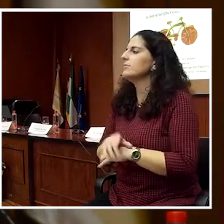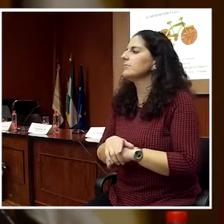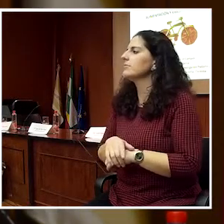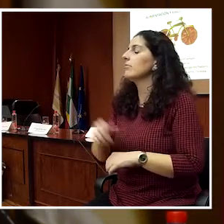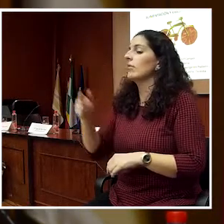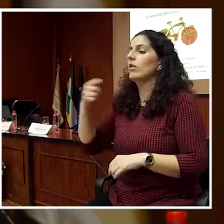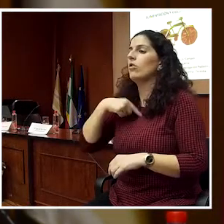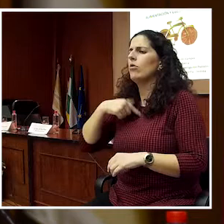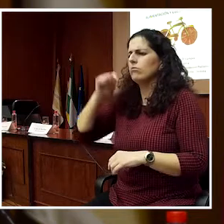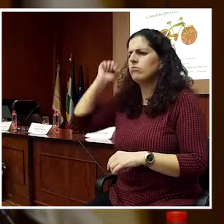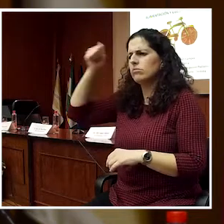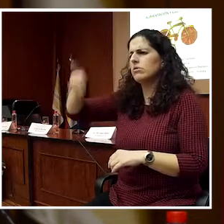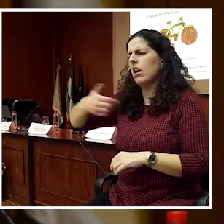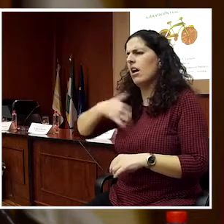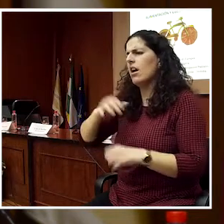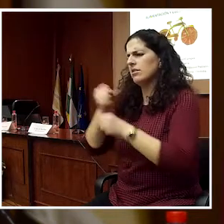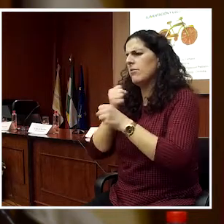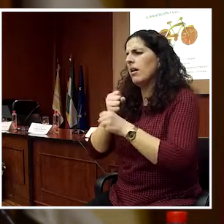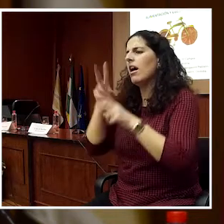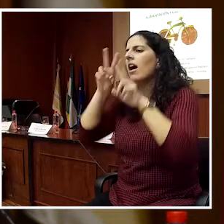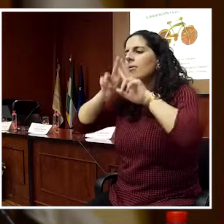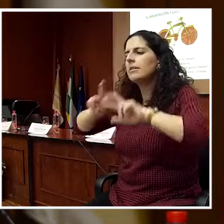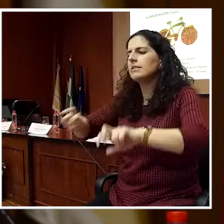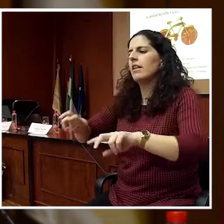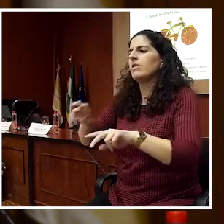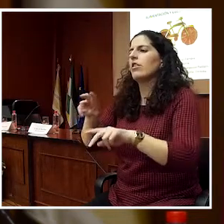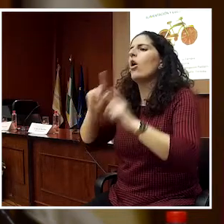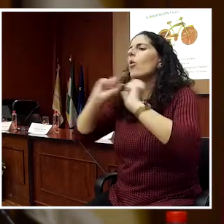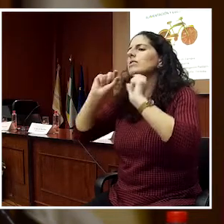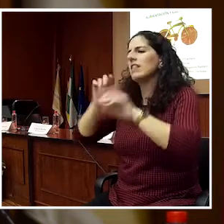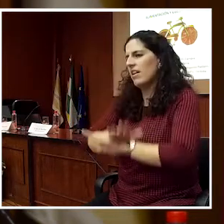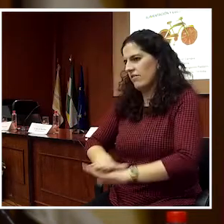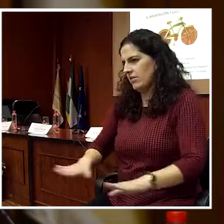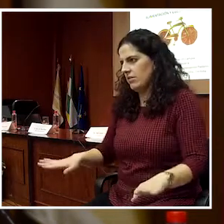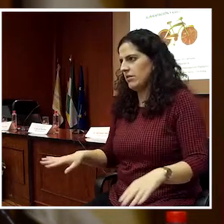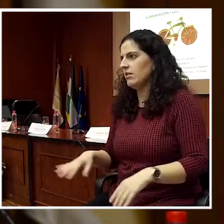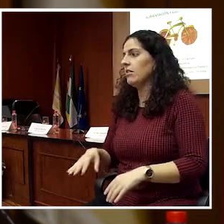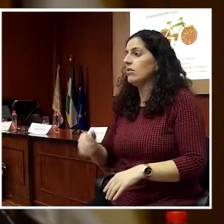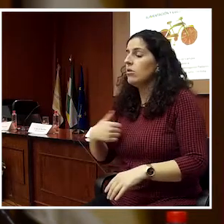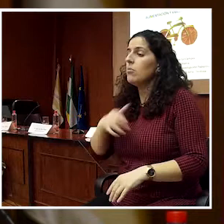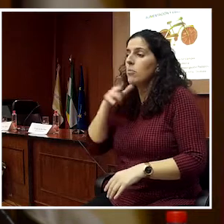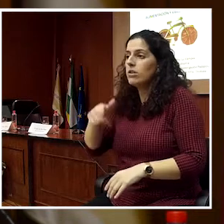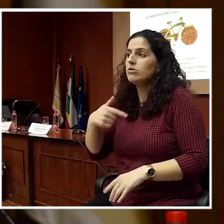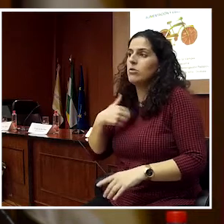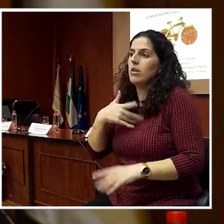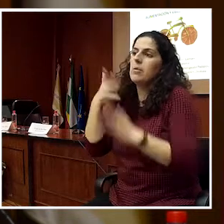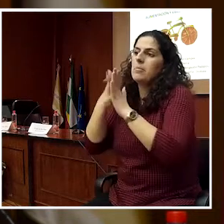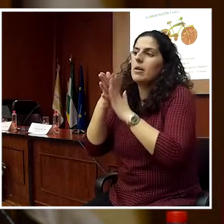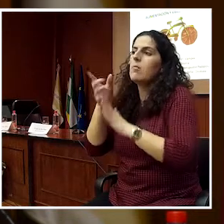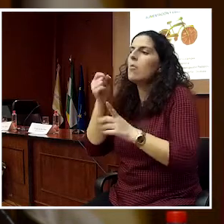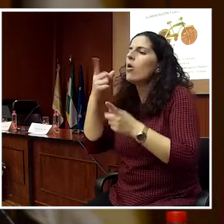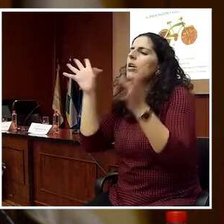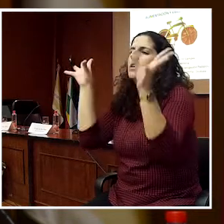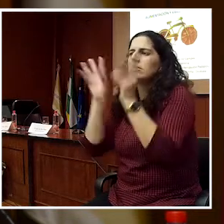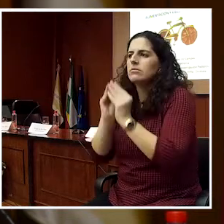Yo me dedico desde hace muchos años a la investigación en la obesidad infantil y, por tanto, hoy vamos a intentar hacer un